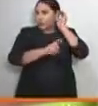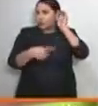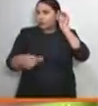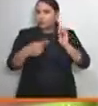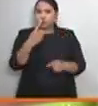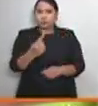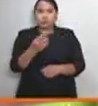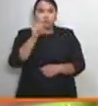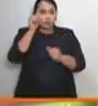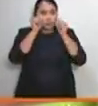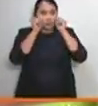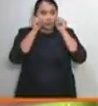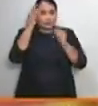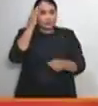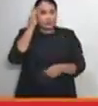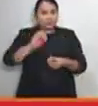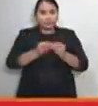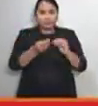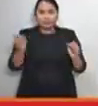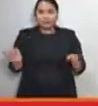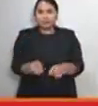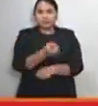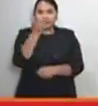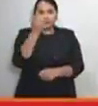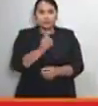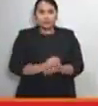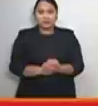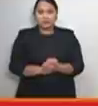porque conoceremos el número ganador y este es...